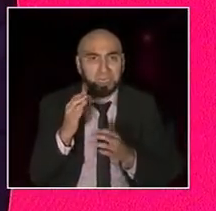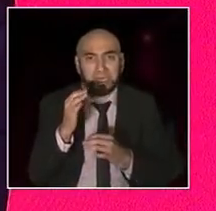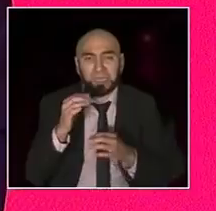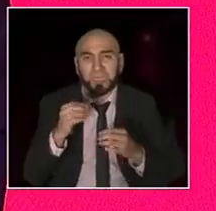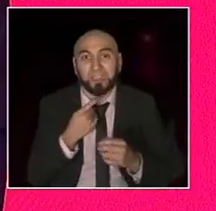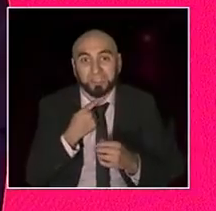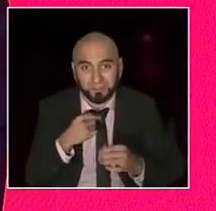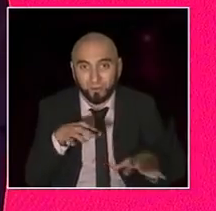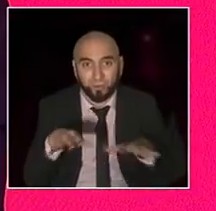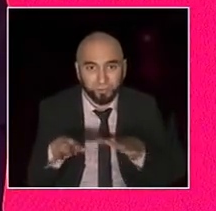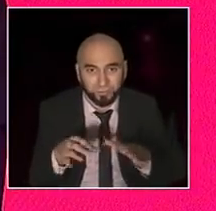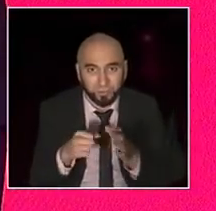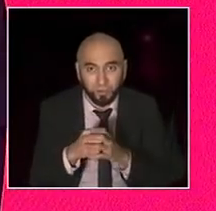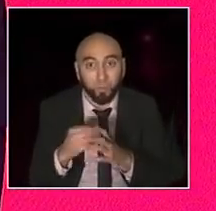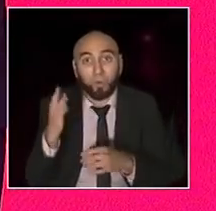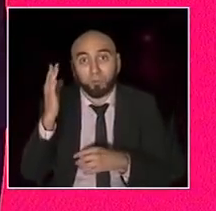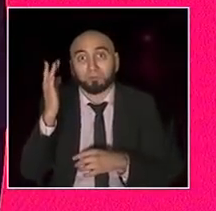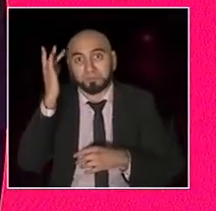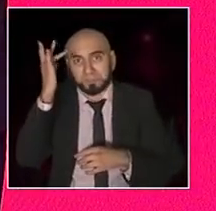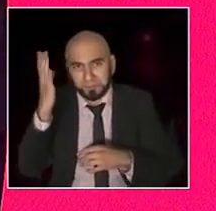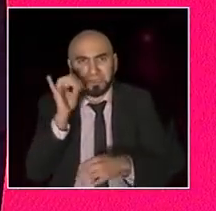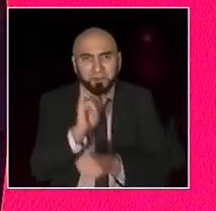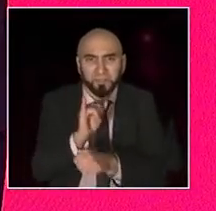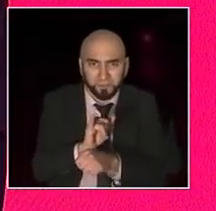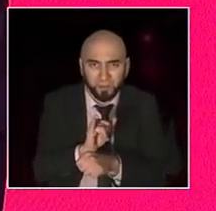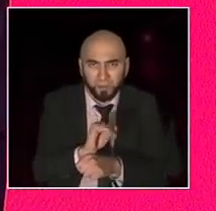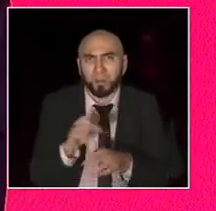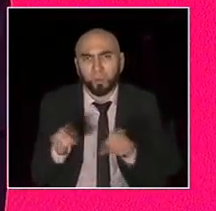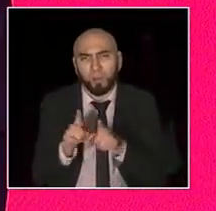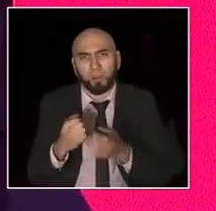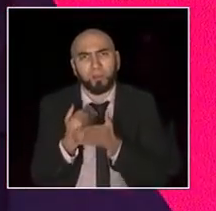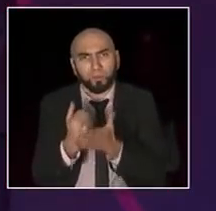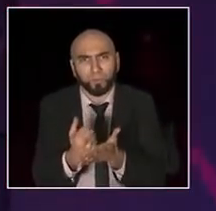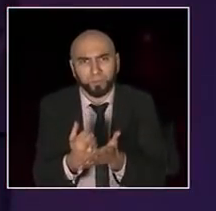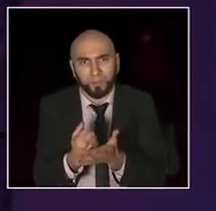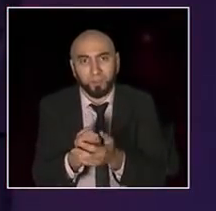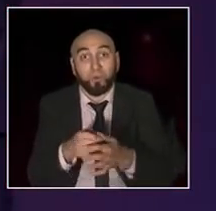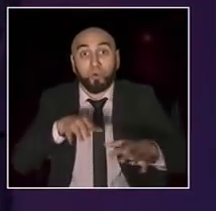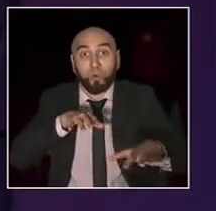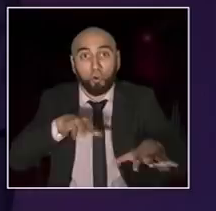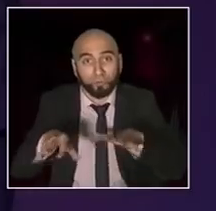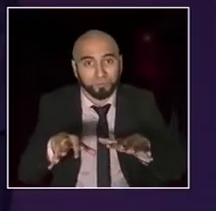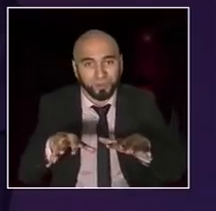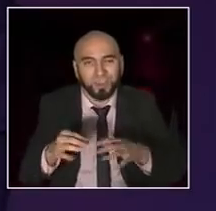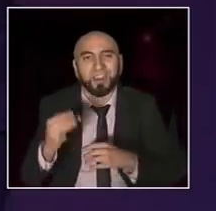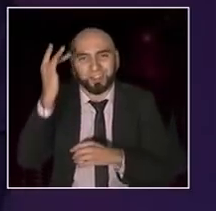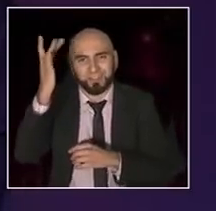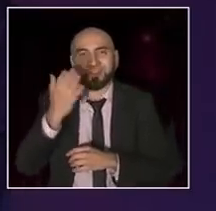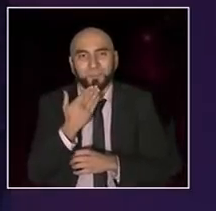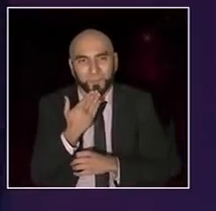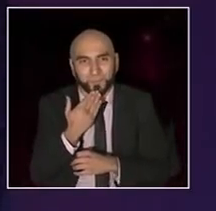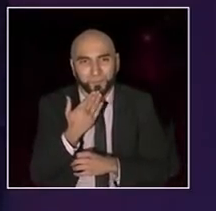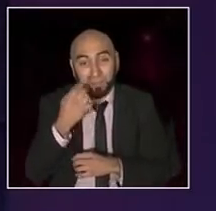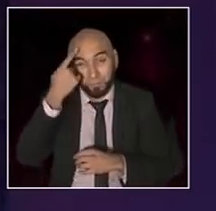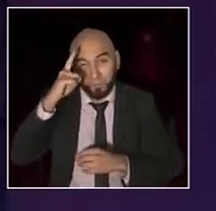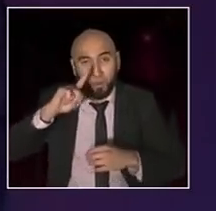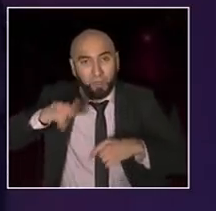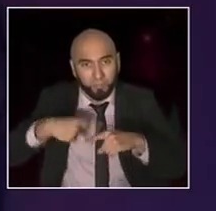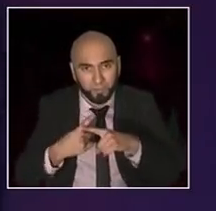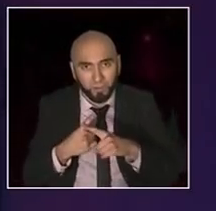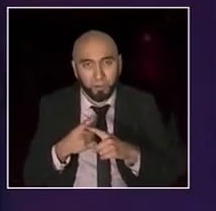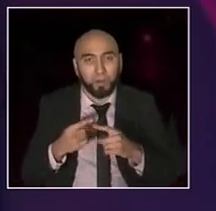que la sociedad va a tener una inteligencia artificial que va a permitir que las cosas sean inteligentes. Pero además de eso, la robótica y